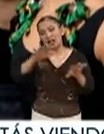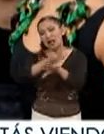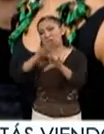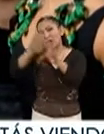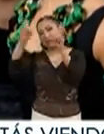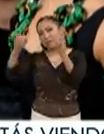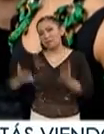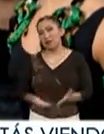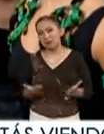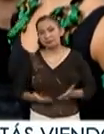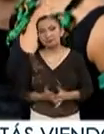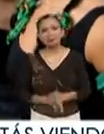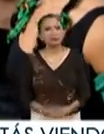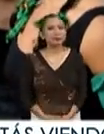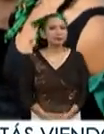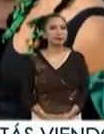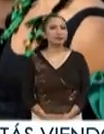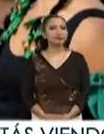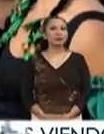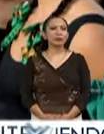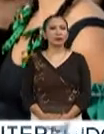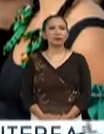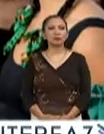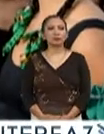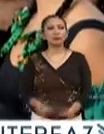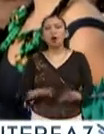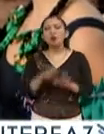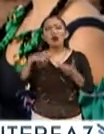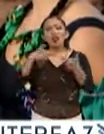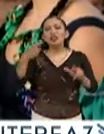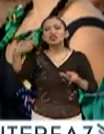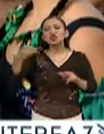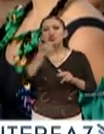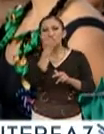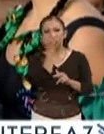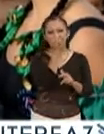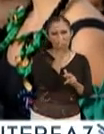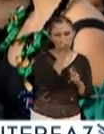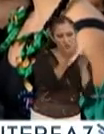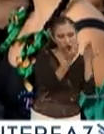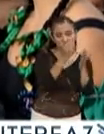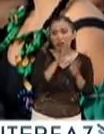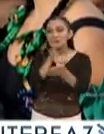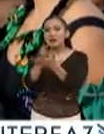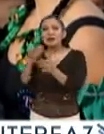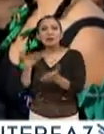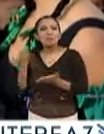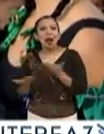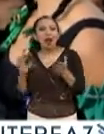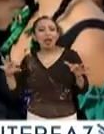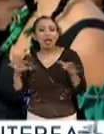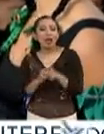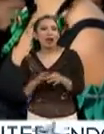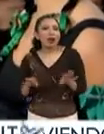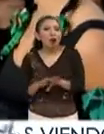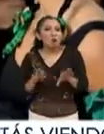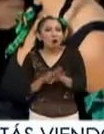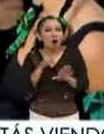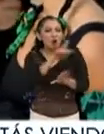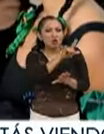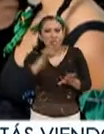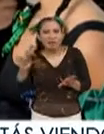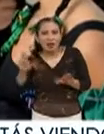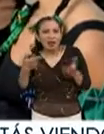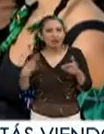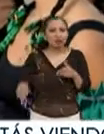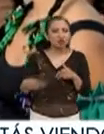cambiando también el tipo de presentación. ¿Cómo relacionan sus estudios y el baile? ¿Cómo llevan a cabo de lunes